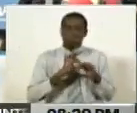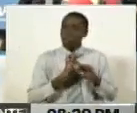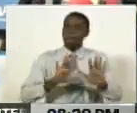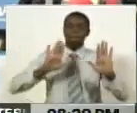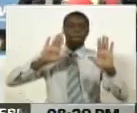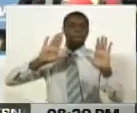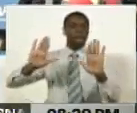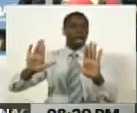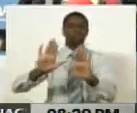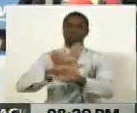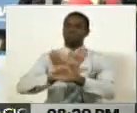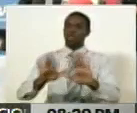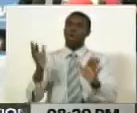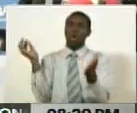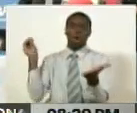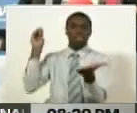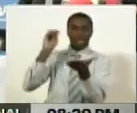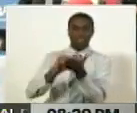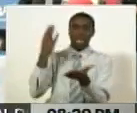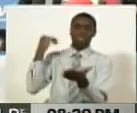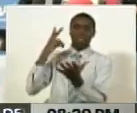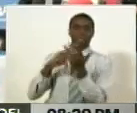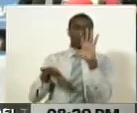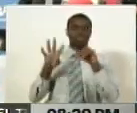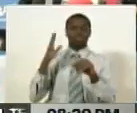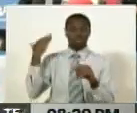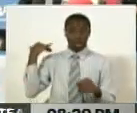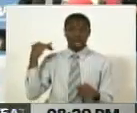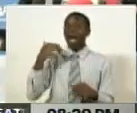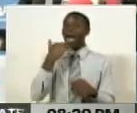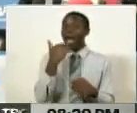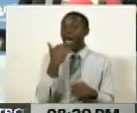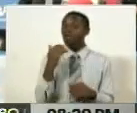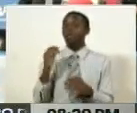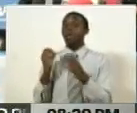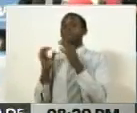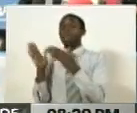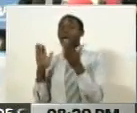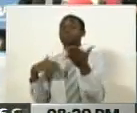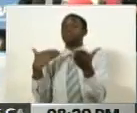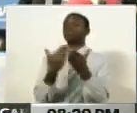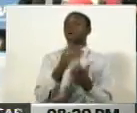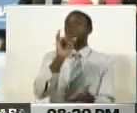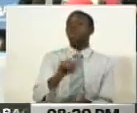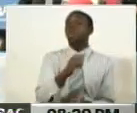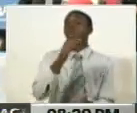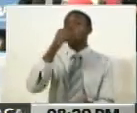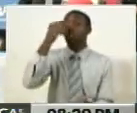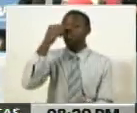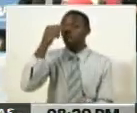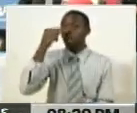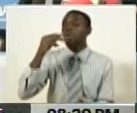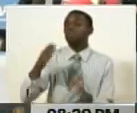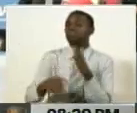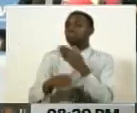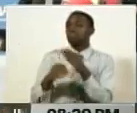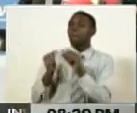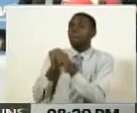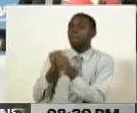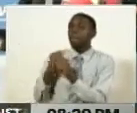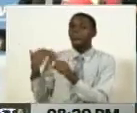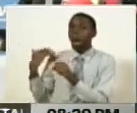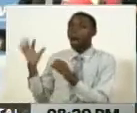la reedición de esos hechos. Fueron febrero, marzo, abril, mayo y junio del año 2014. ¿O es que se quiere esperar que